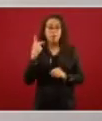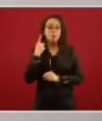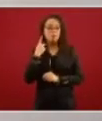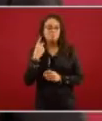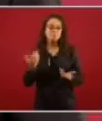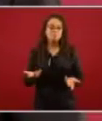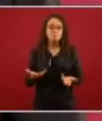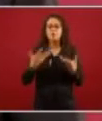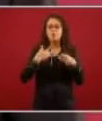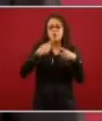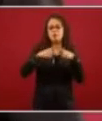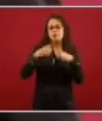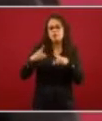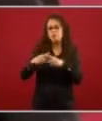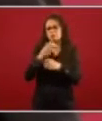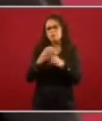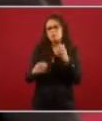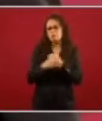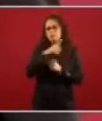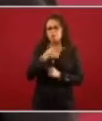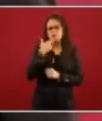Se usa para muchas otras cosas. Los jóvenes